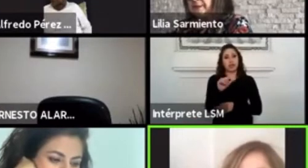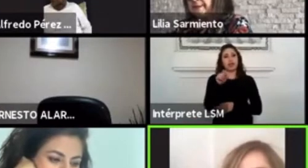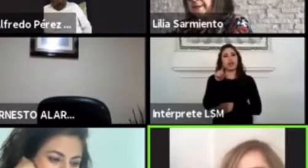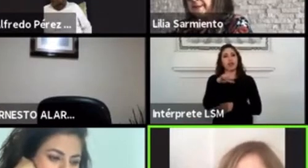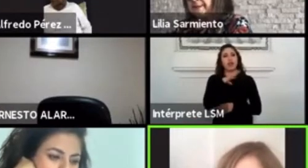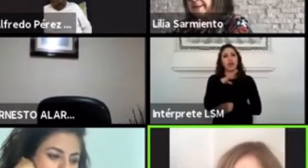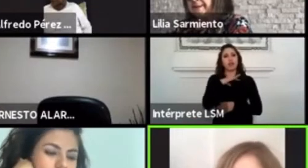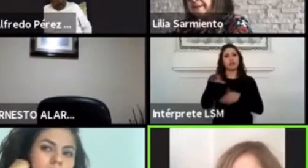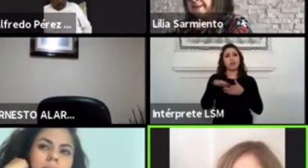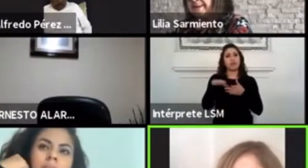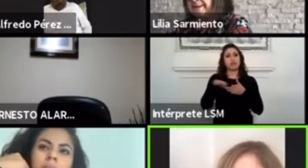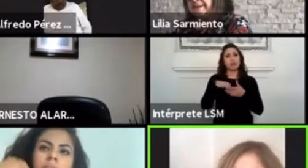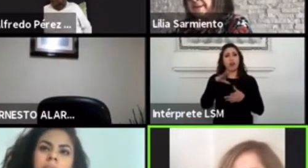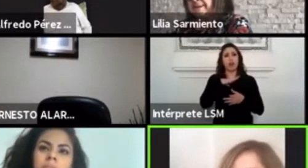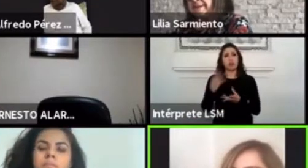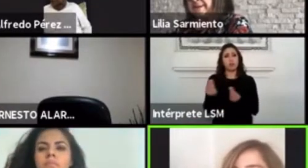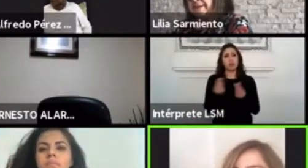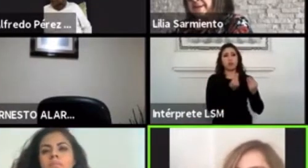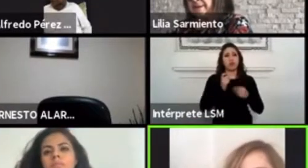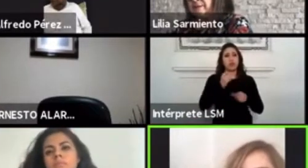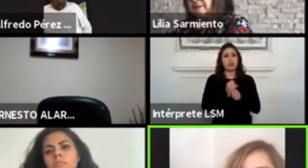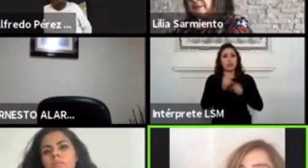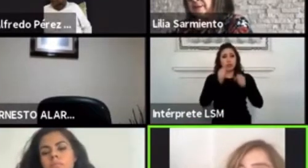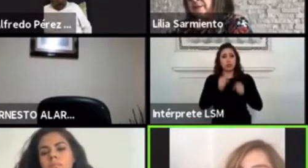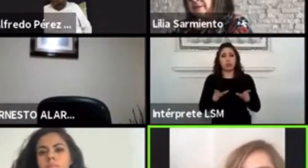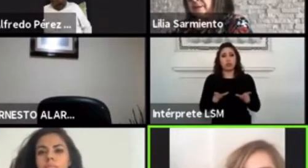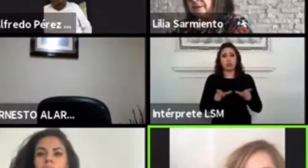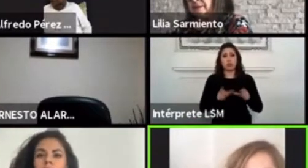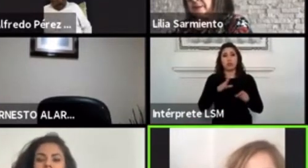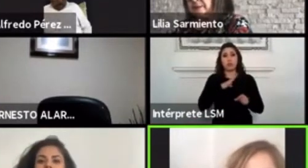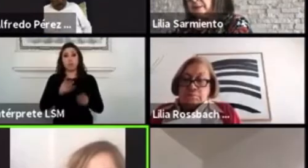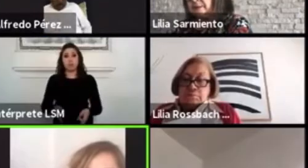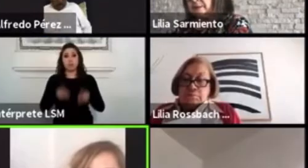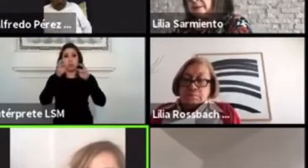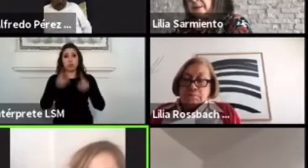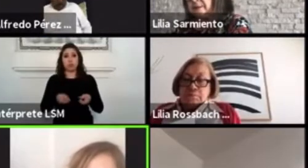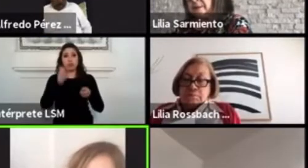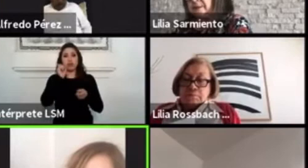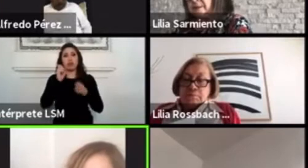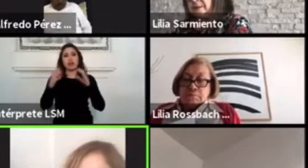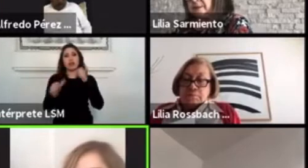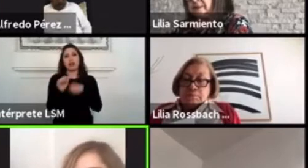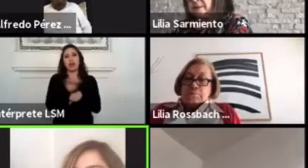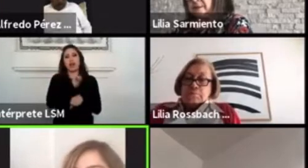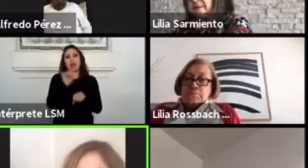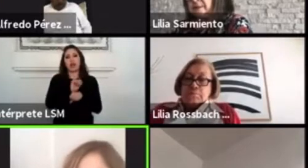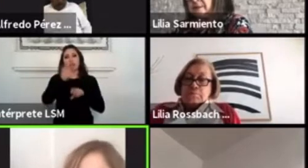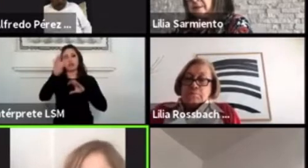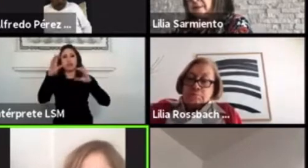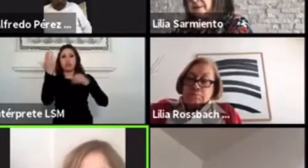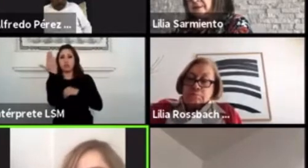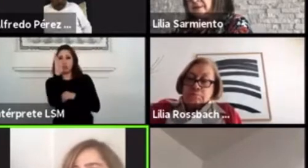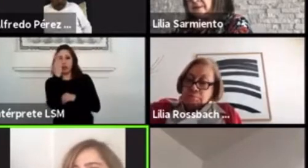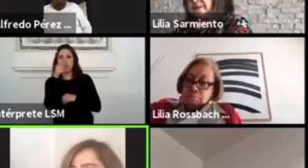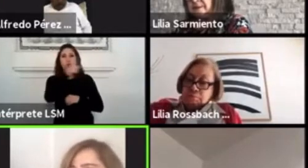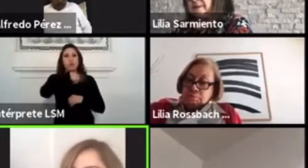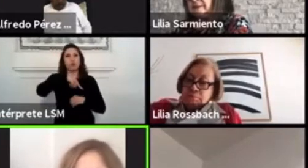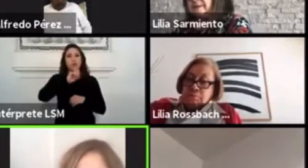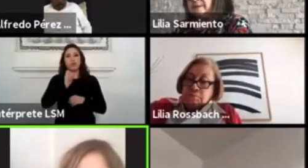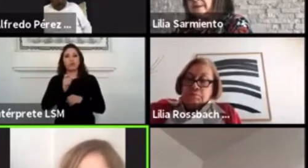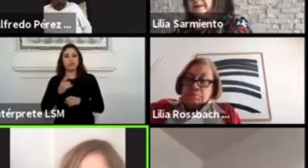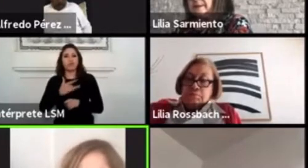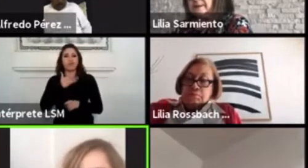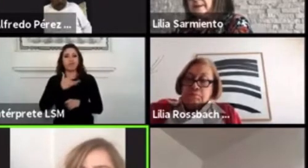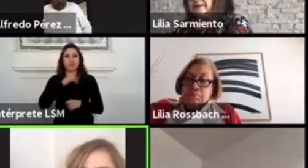incremento de delitos en la zona, particularmente de robo de autopartes, lo que ocasiona que se sientan inseguros e intranquilos en sus